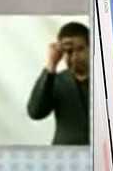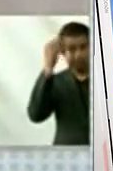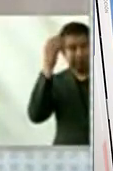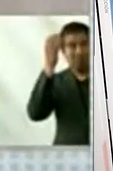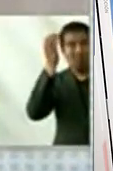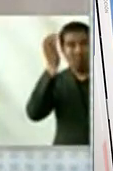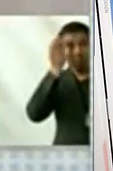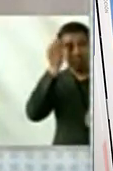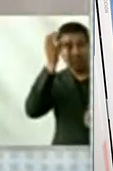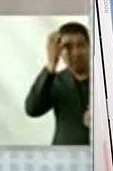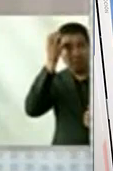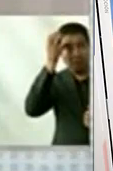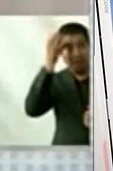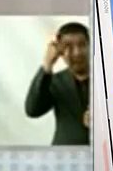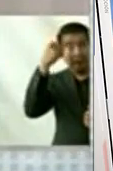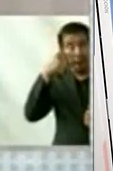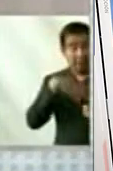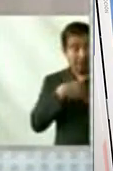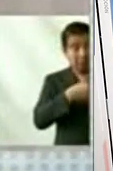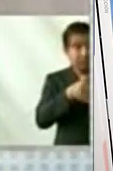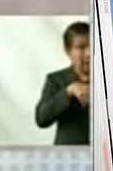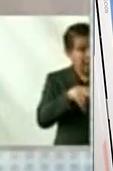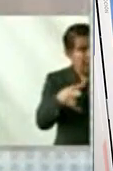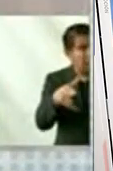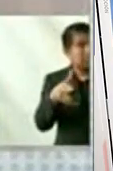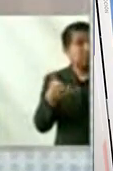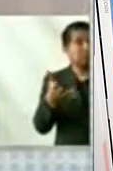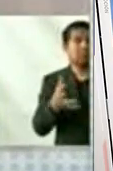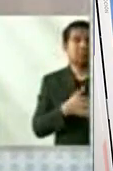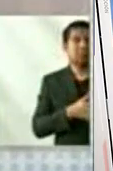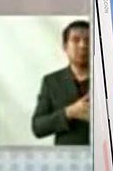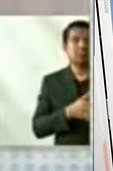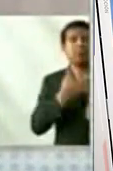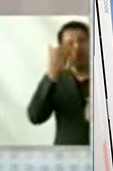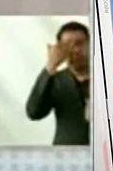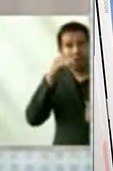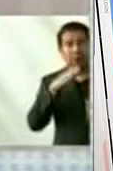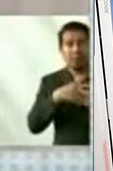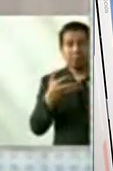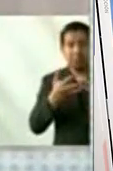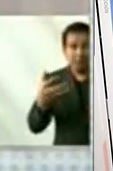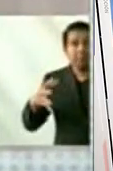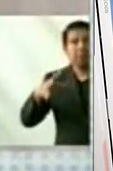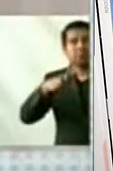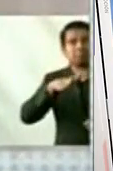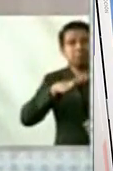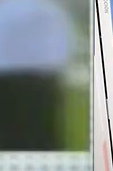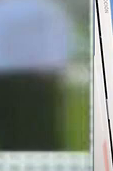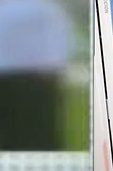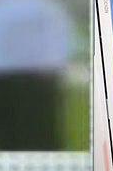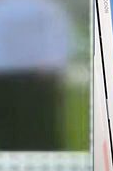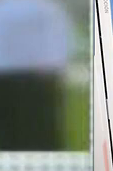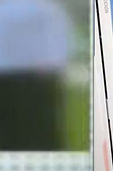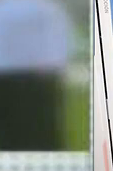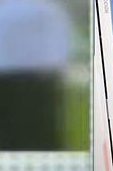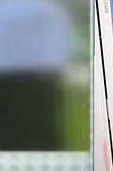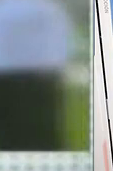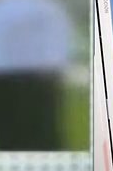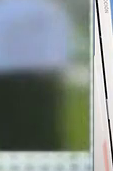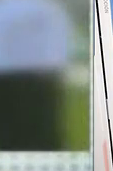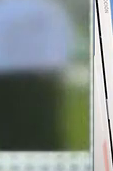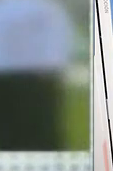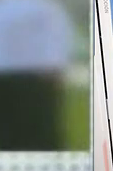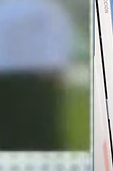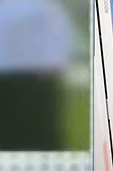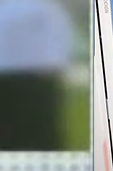la Cámara, o no se ha visto si está esa suma. Pero Kerry, por ejemplo, ayer su silencio